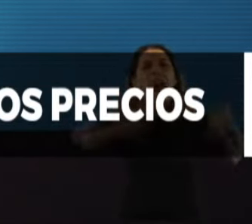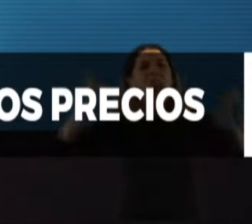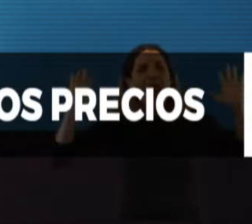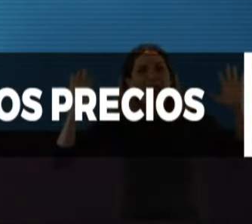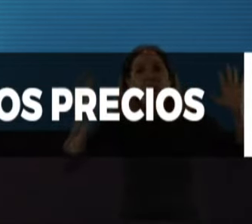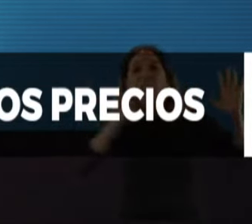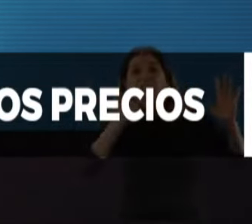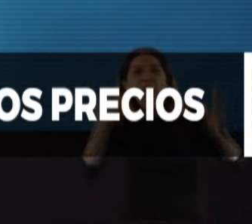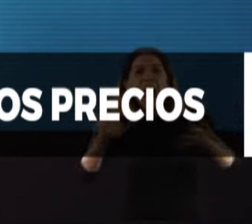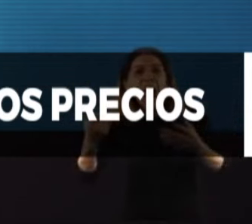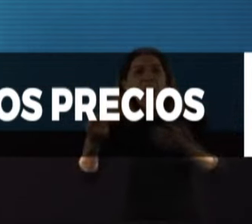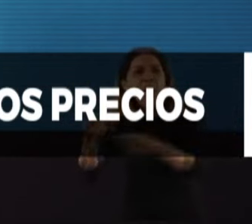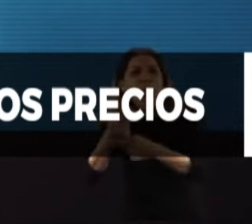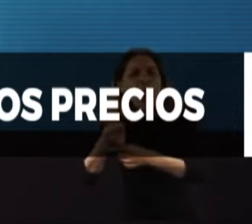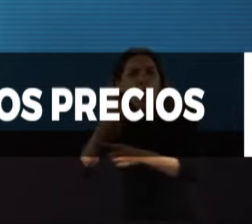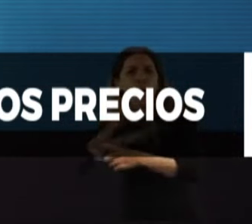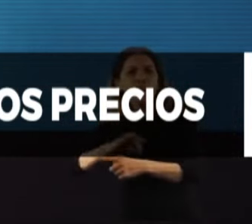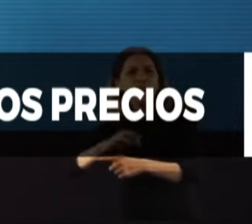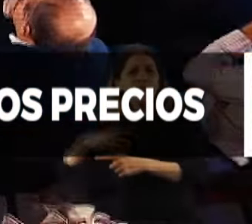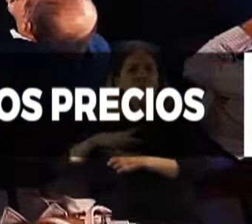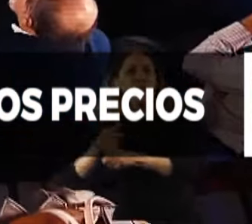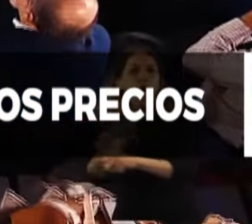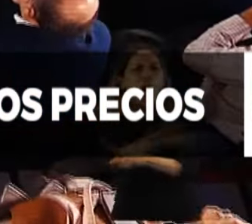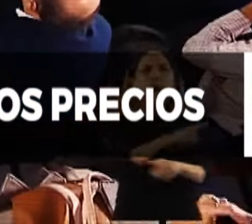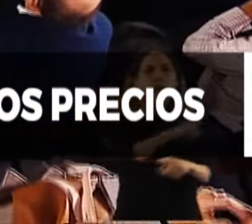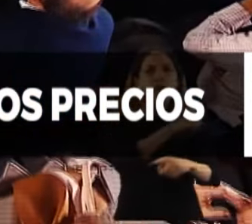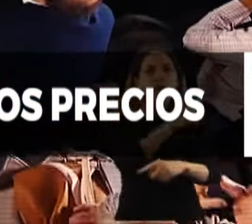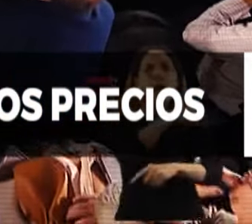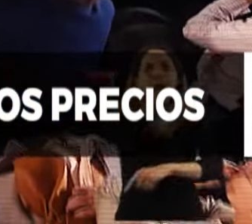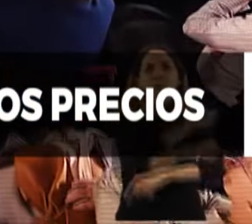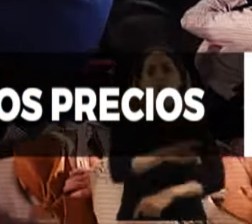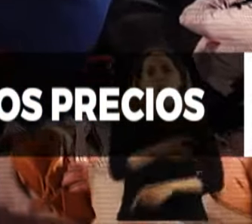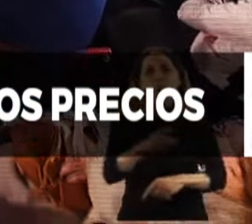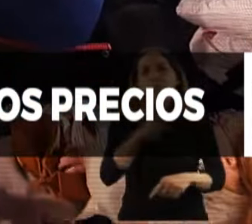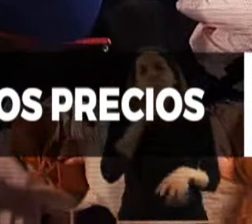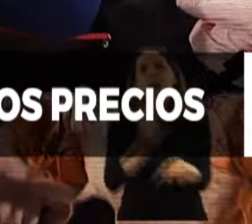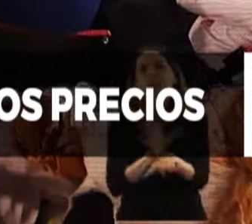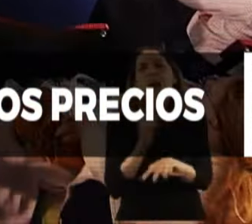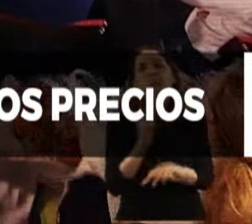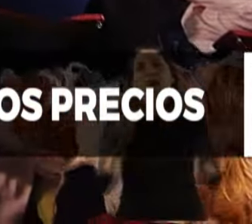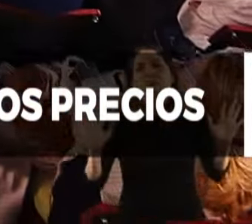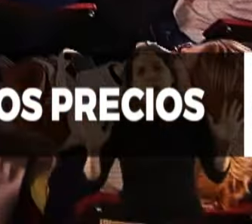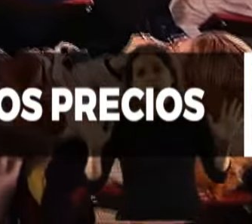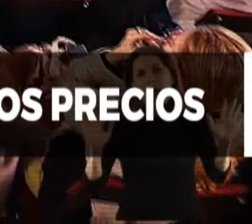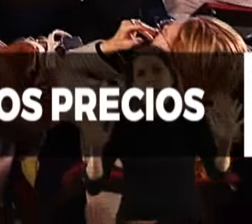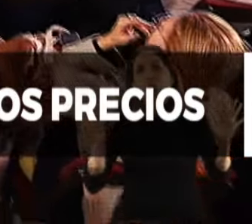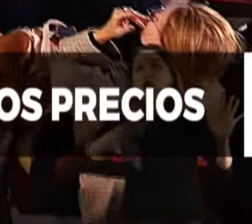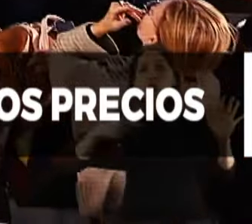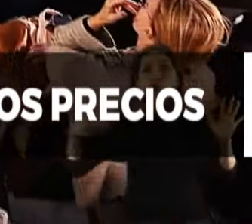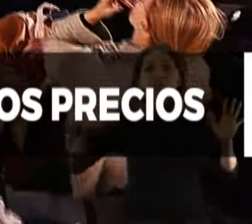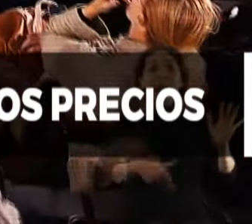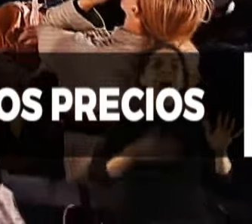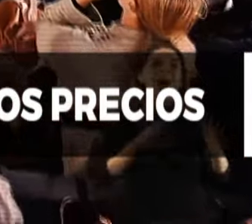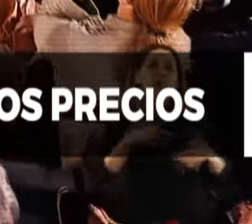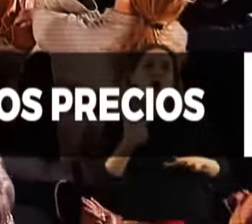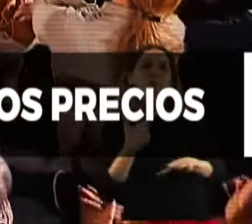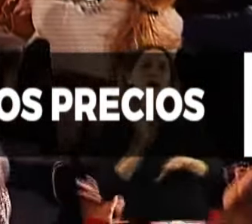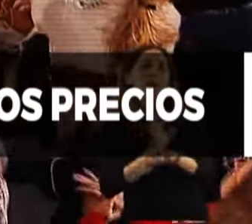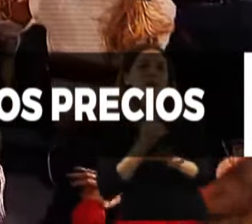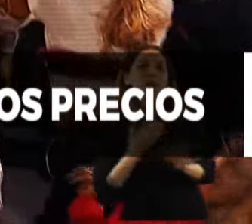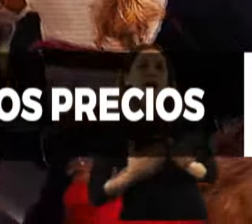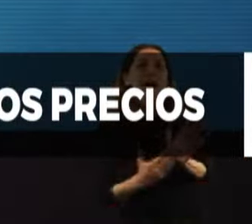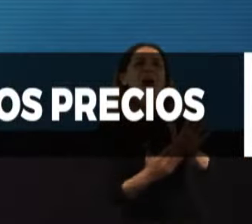empobrecen, eso no es una sociedad, se parece más a una estafa. Y la verdad es que no hemos venido acá para convalidar estafas.